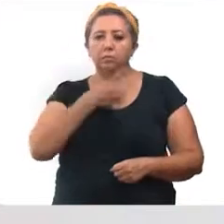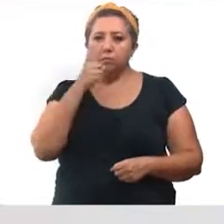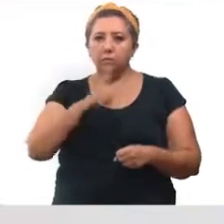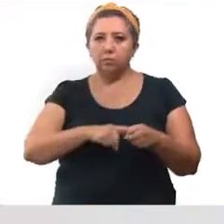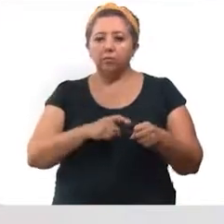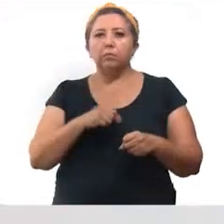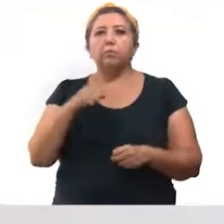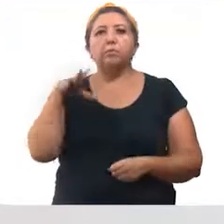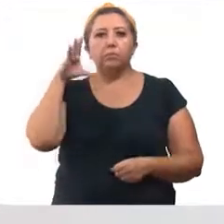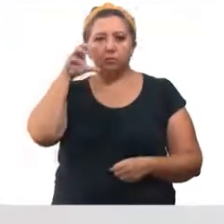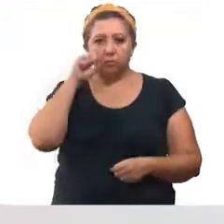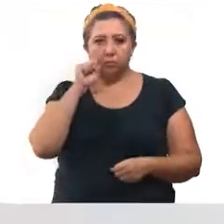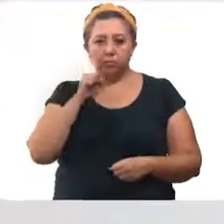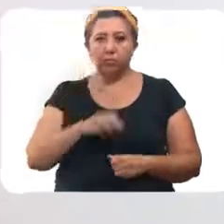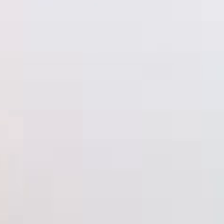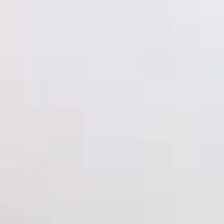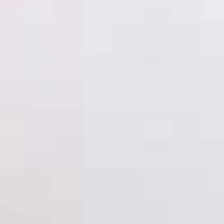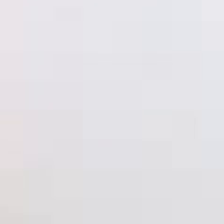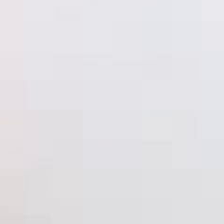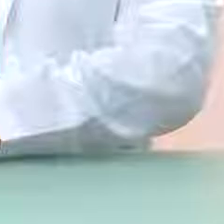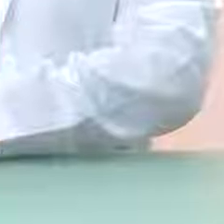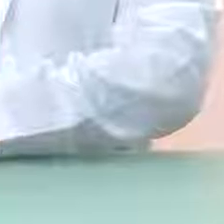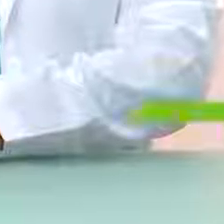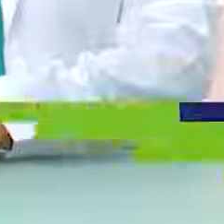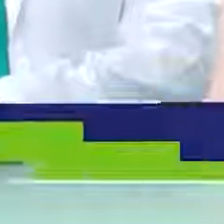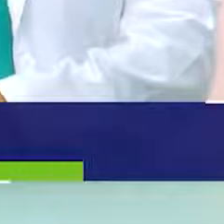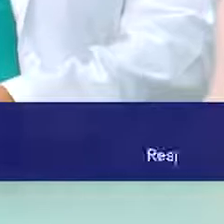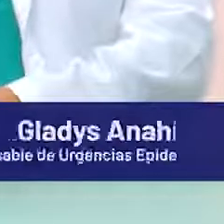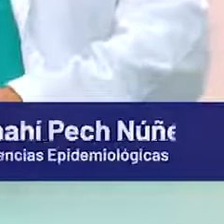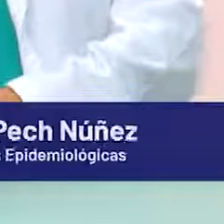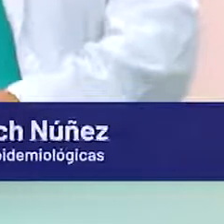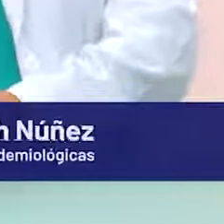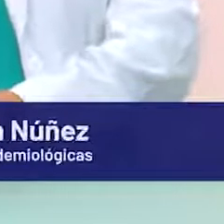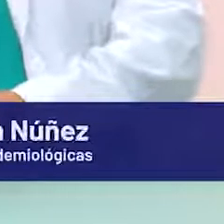Salud marcan color naranja. Ese es todo el reporte, doctora.